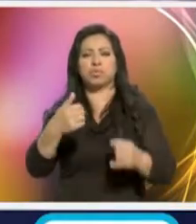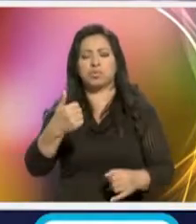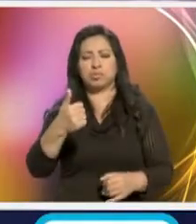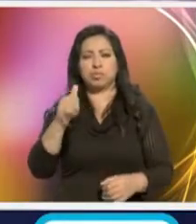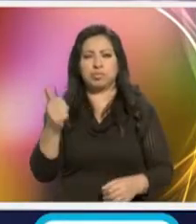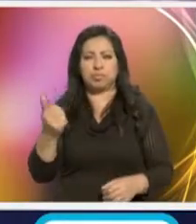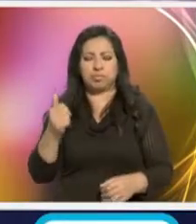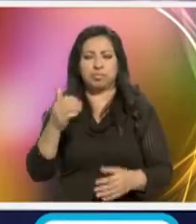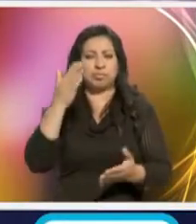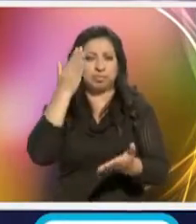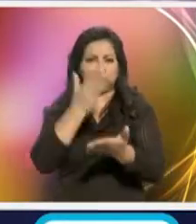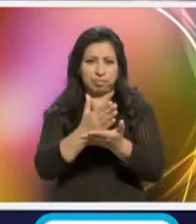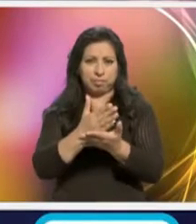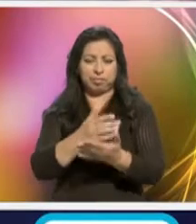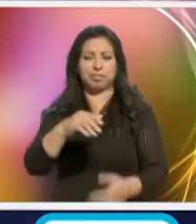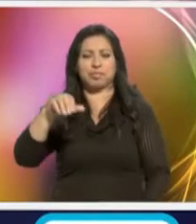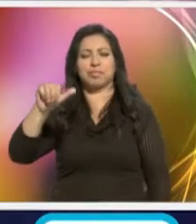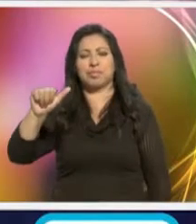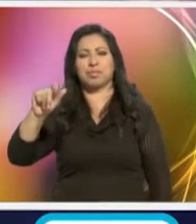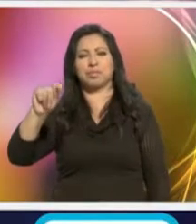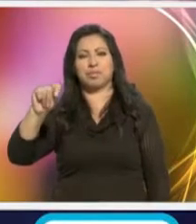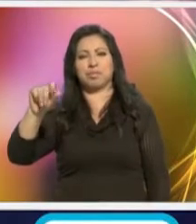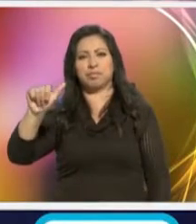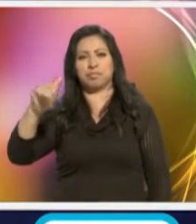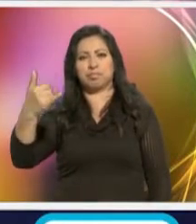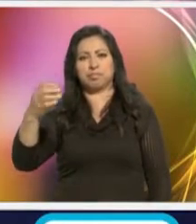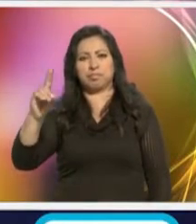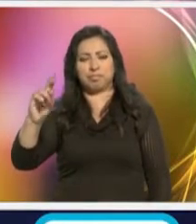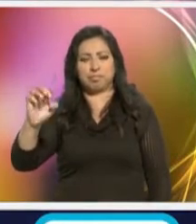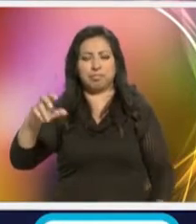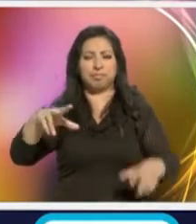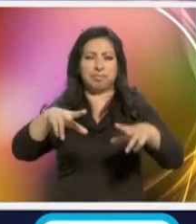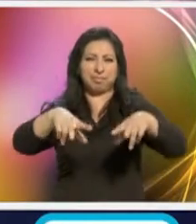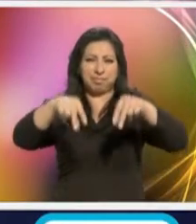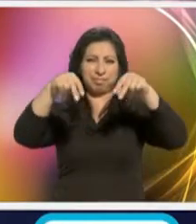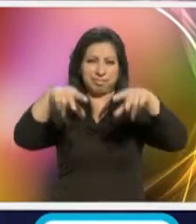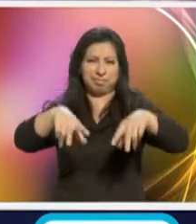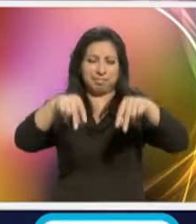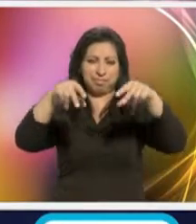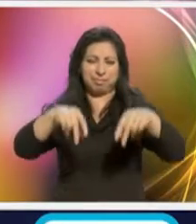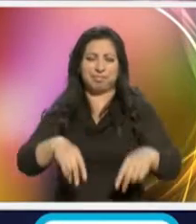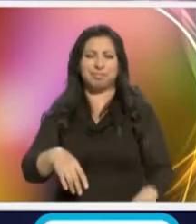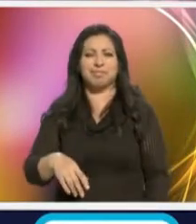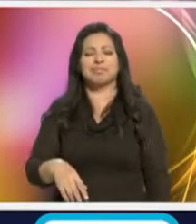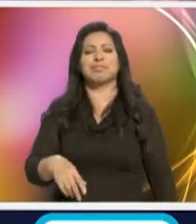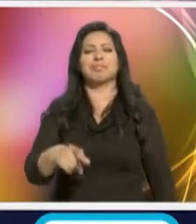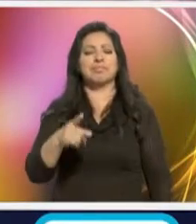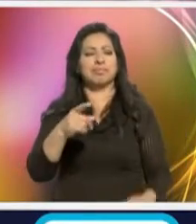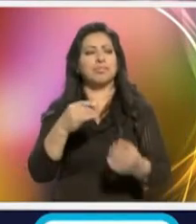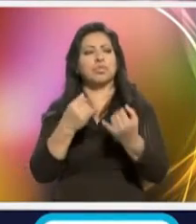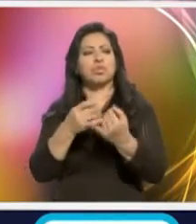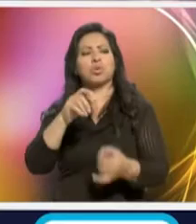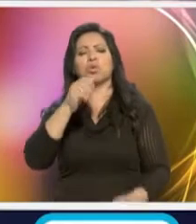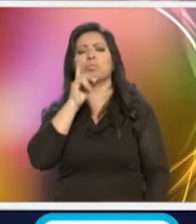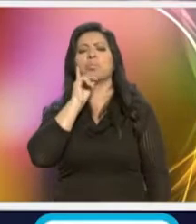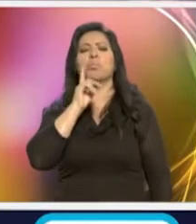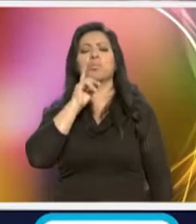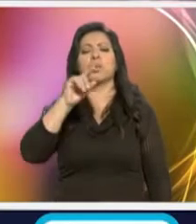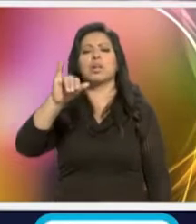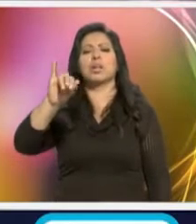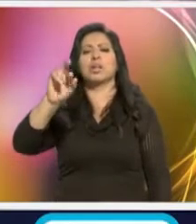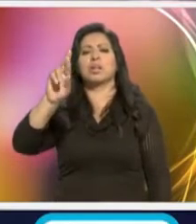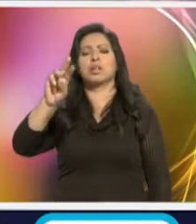Ataide. Sí. Además, también en esa clausura va a estar la Noir Manuch, que es el grupo artístico que